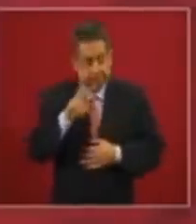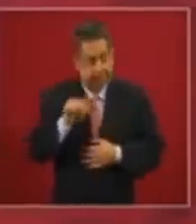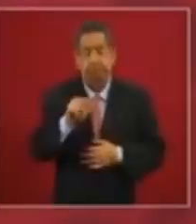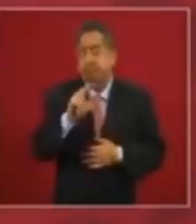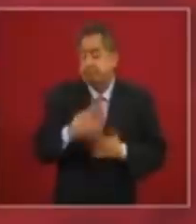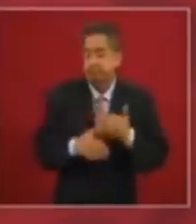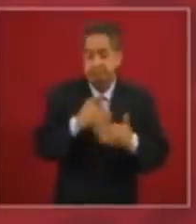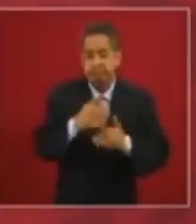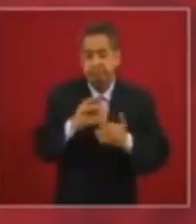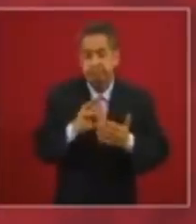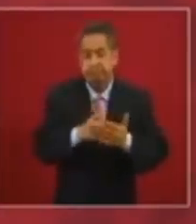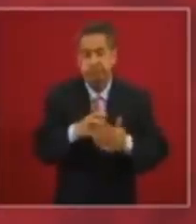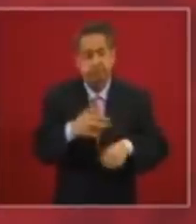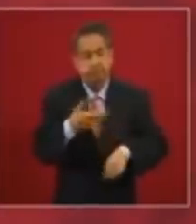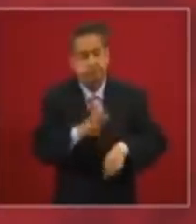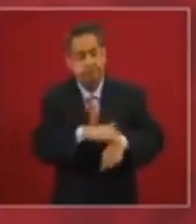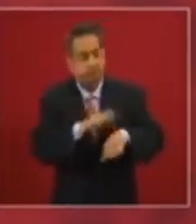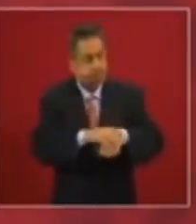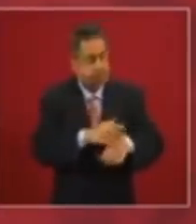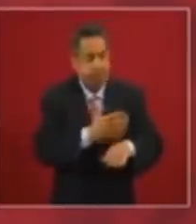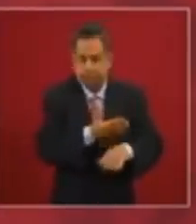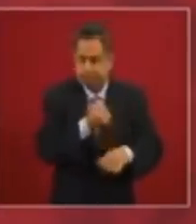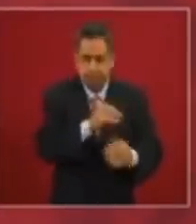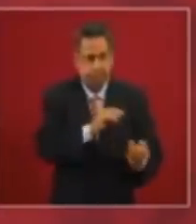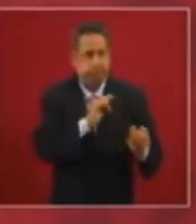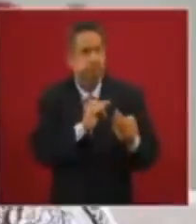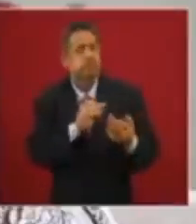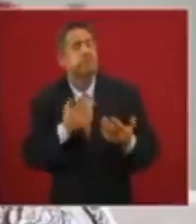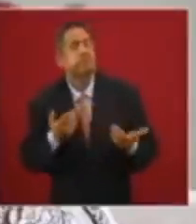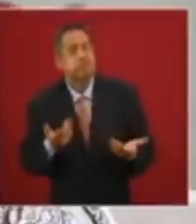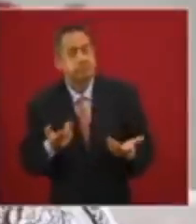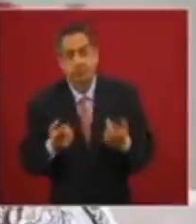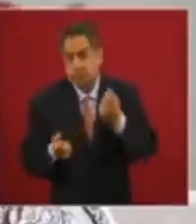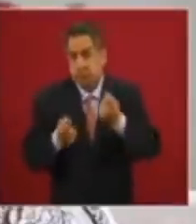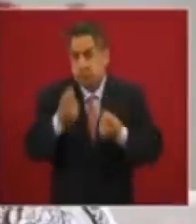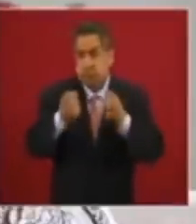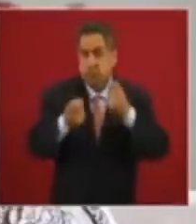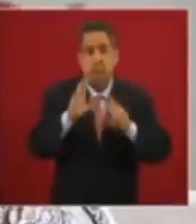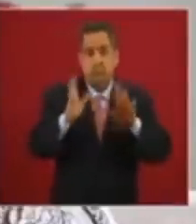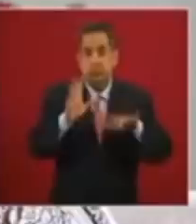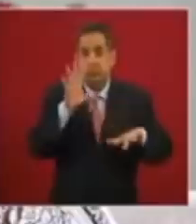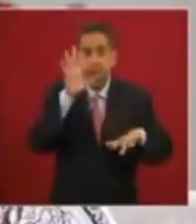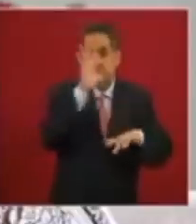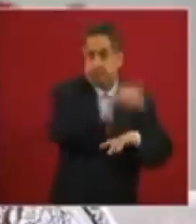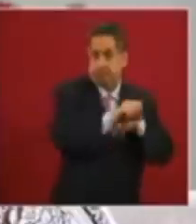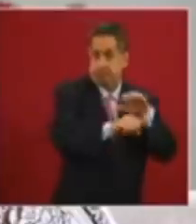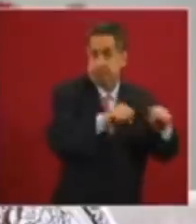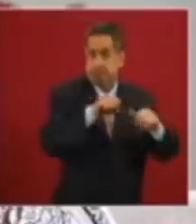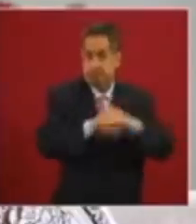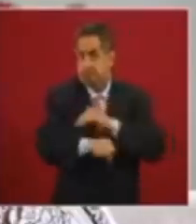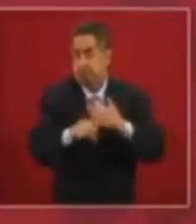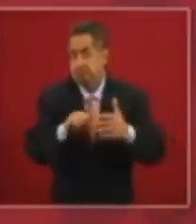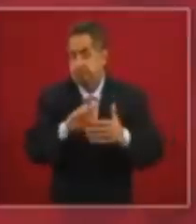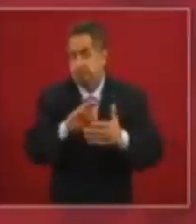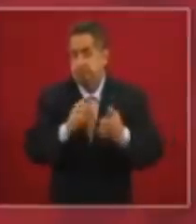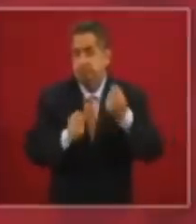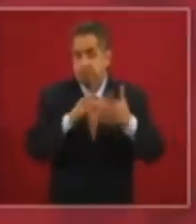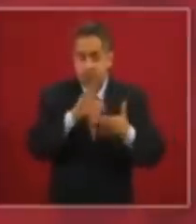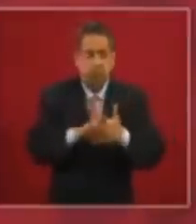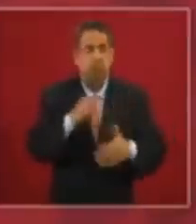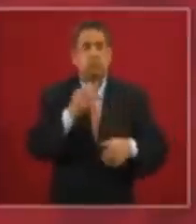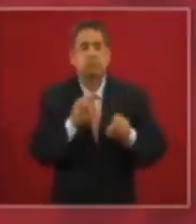va a llamar a cuentas. Algunos ya están detenidos, otros